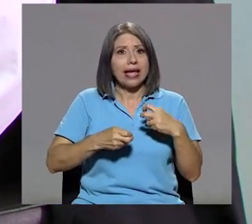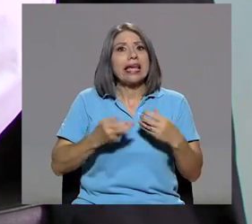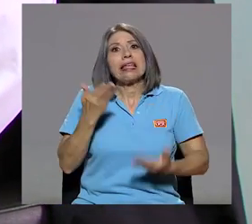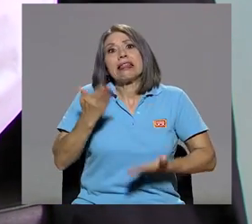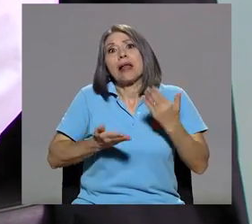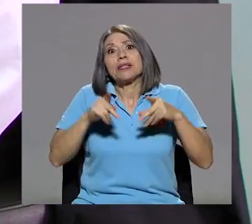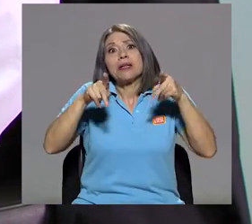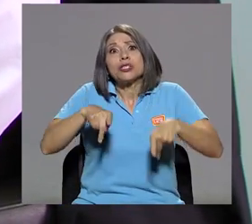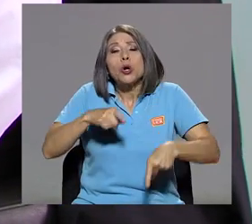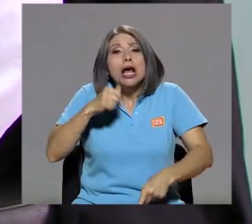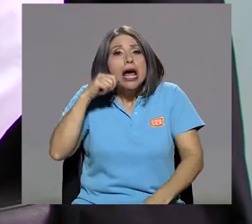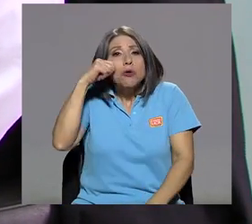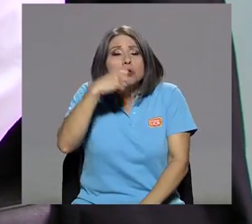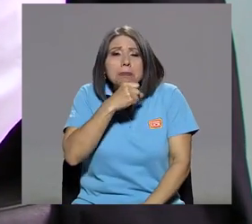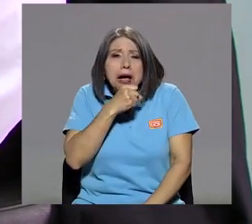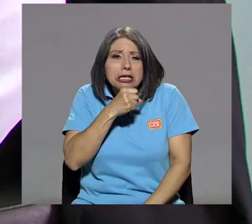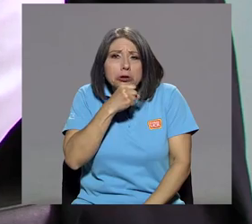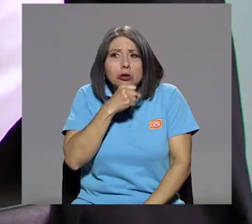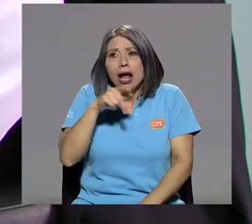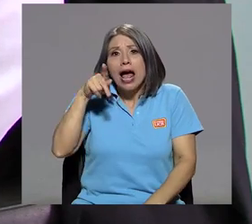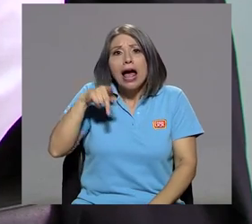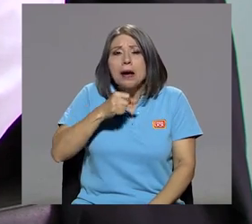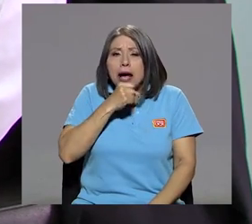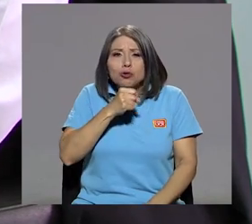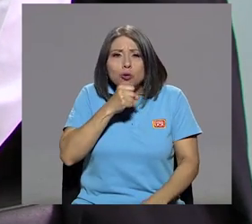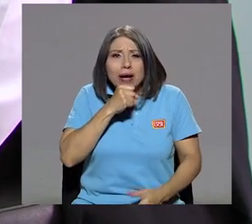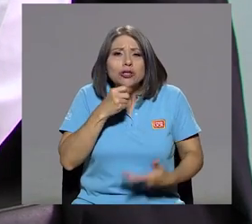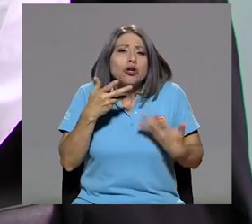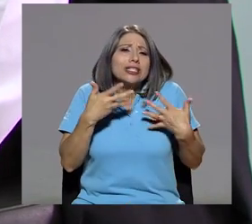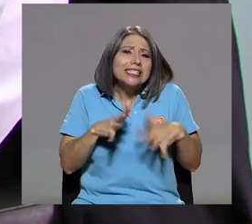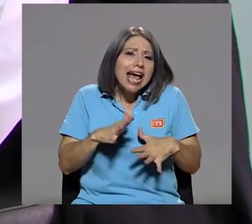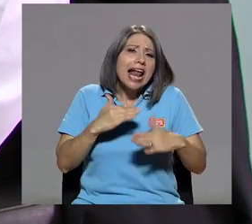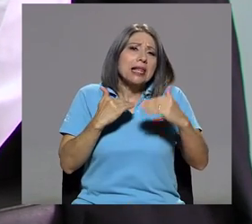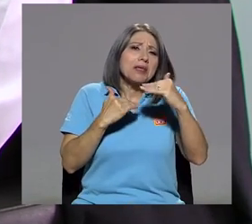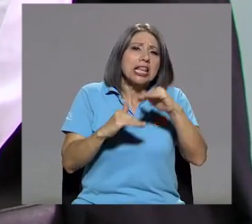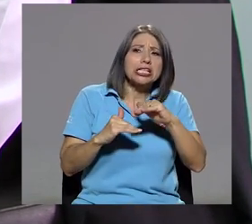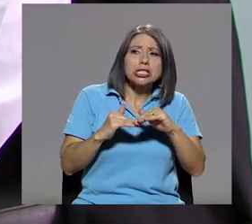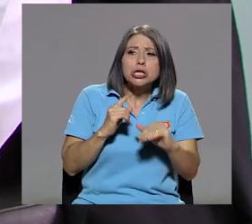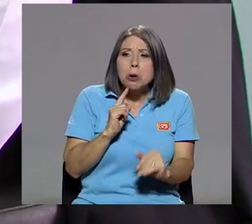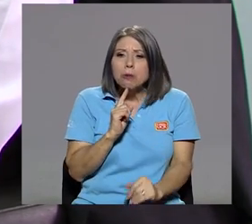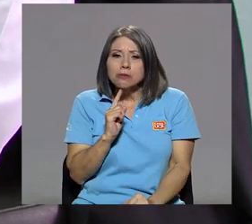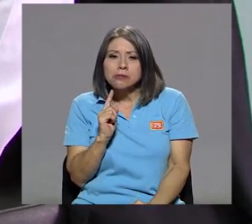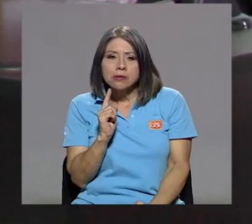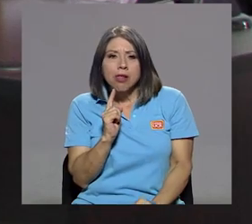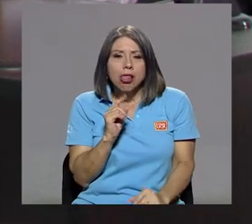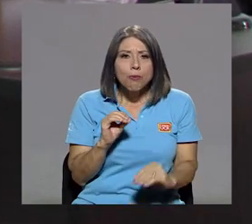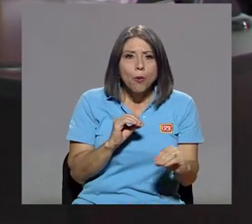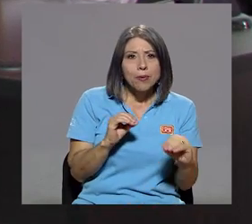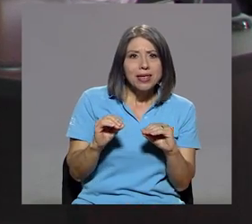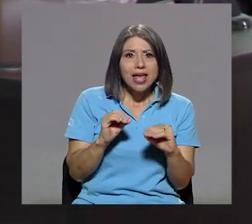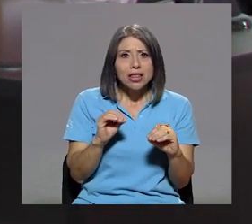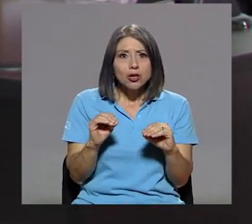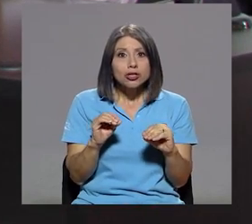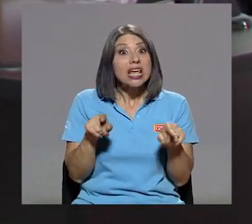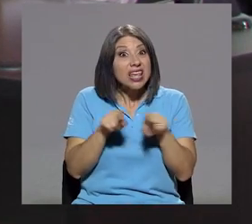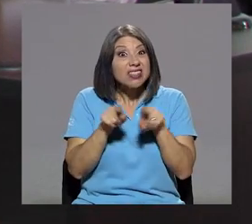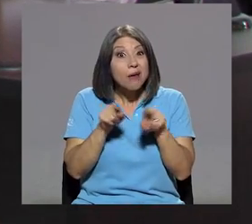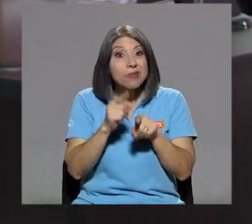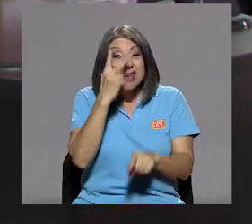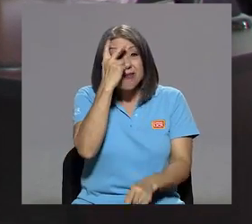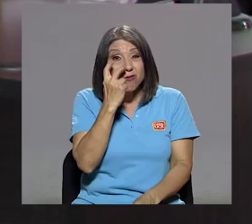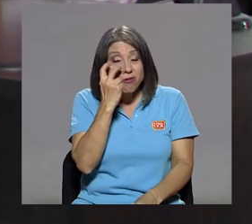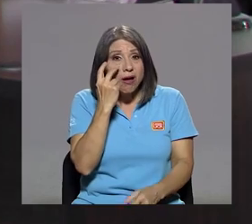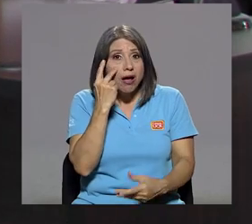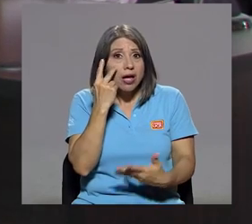mayores, un adulto mayor que tras de eso tiene la limitación ya por su edad en cuanto a los movimientos, que además no puede ver, su